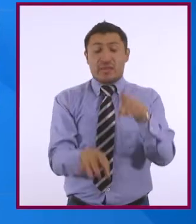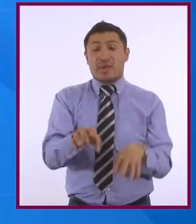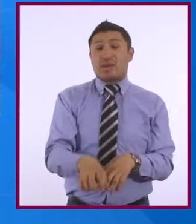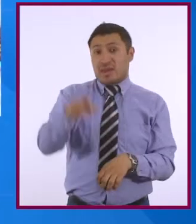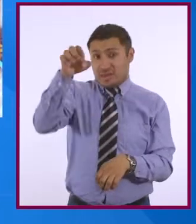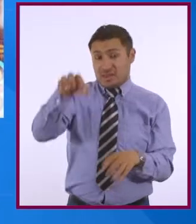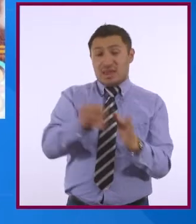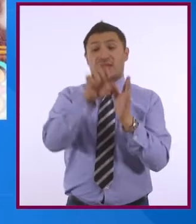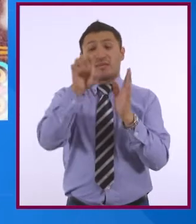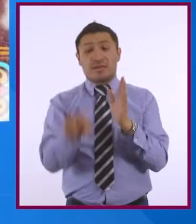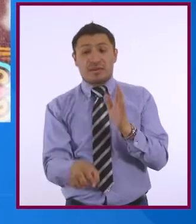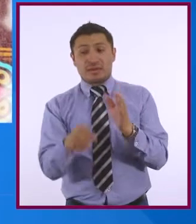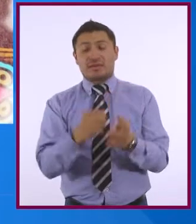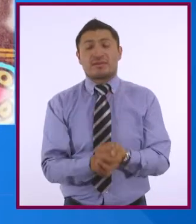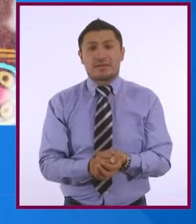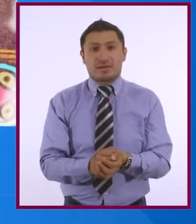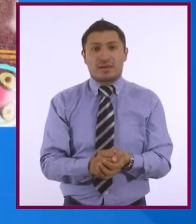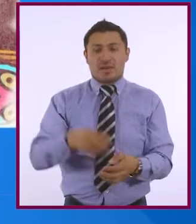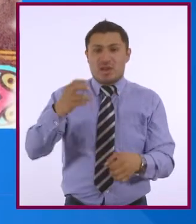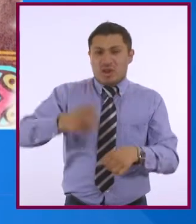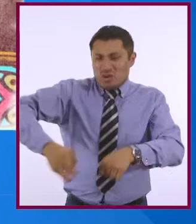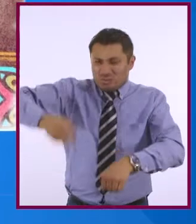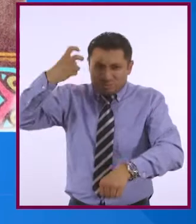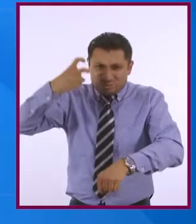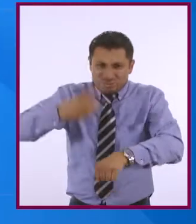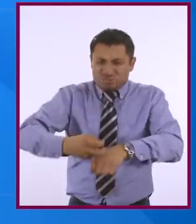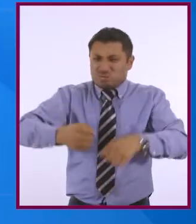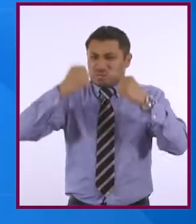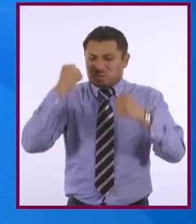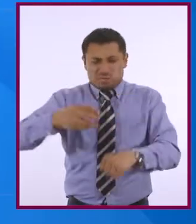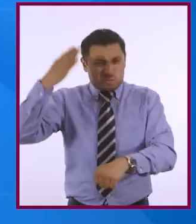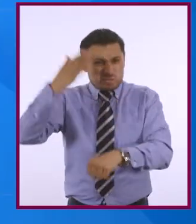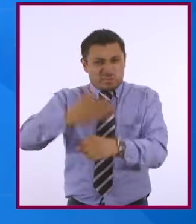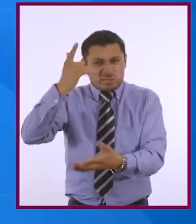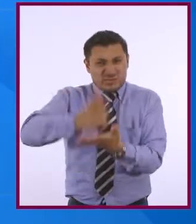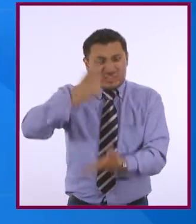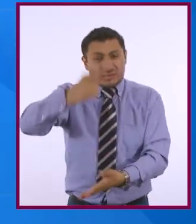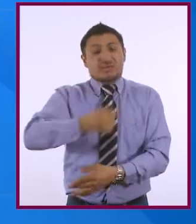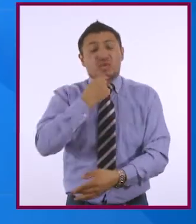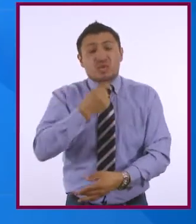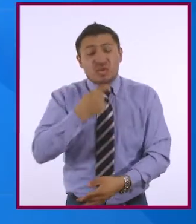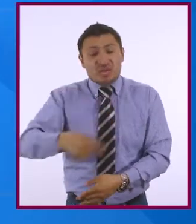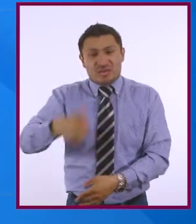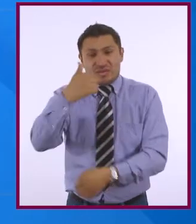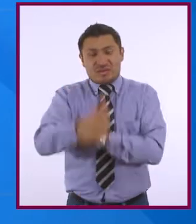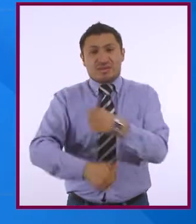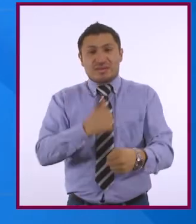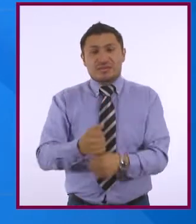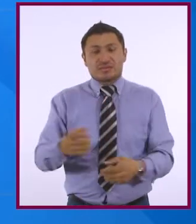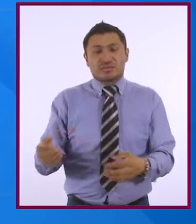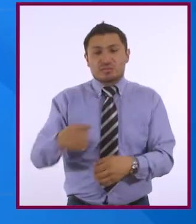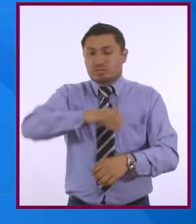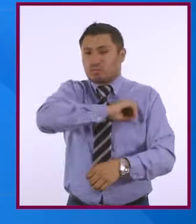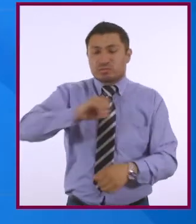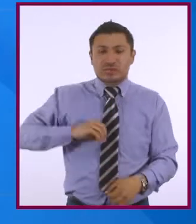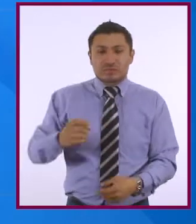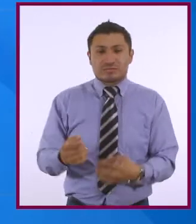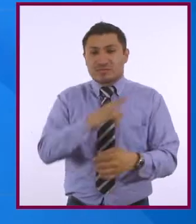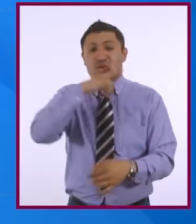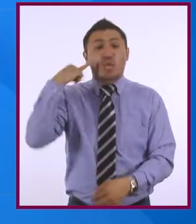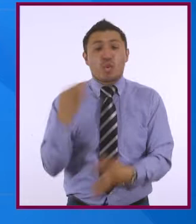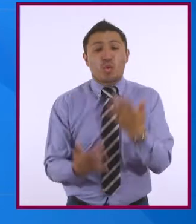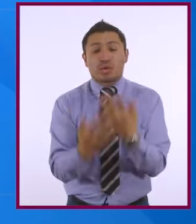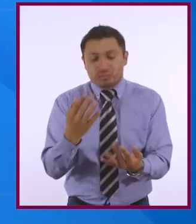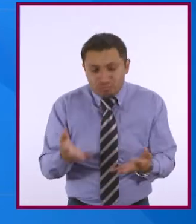tenían. Por ejemplo, en el más duro de los castigos, el niño de 11 años era obligado a inhalar el humo de una hoguera de